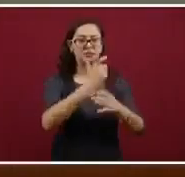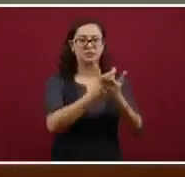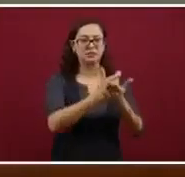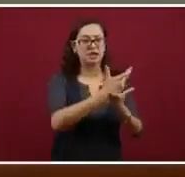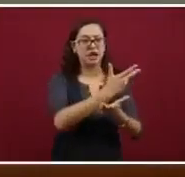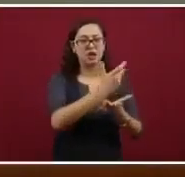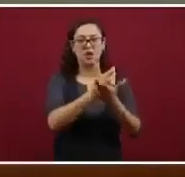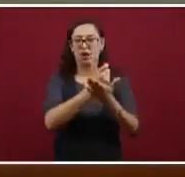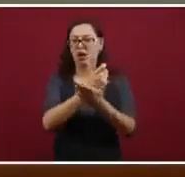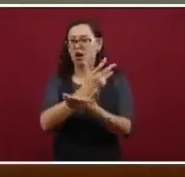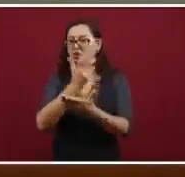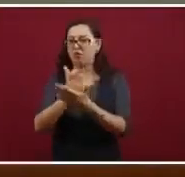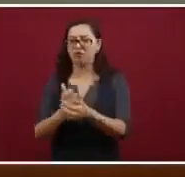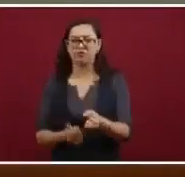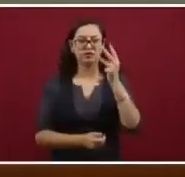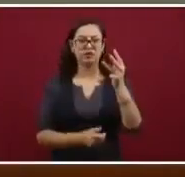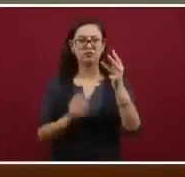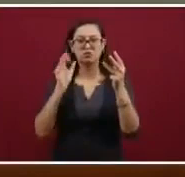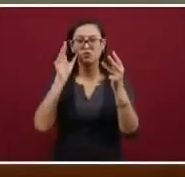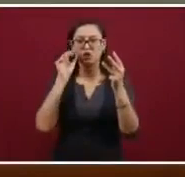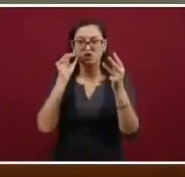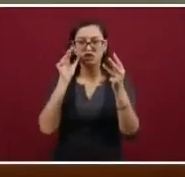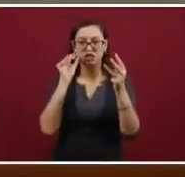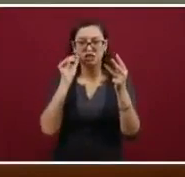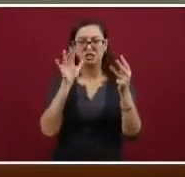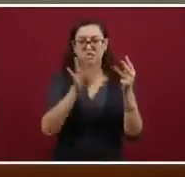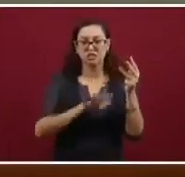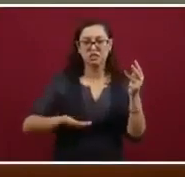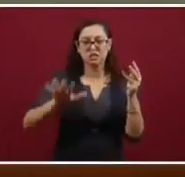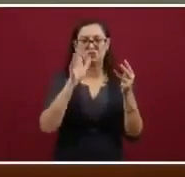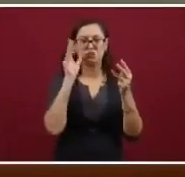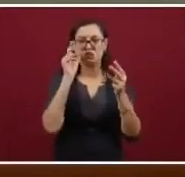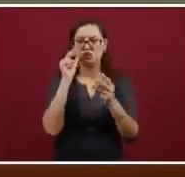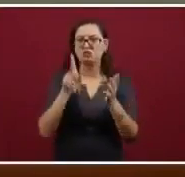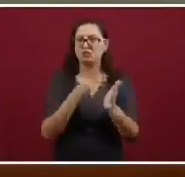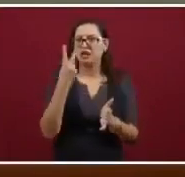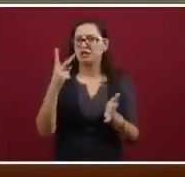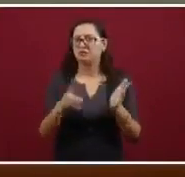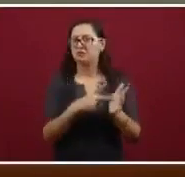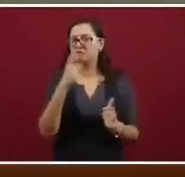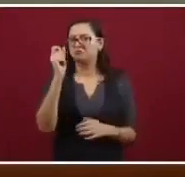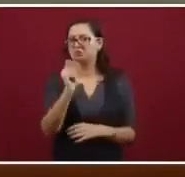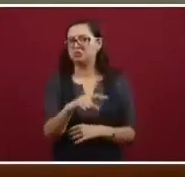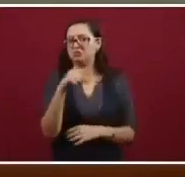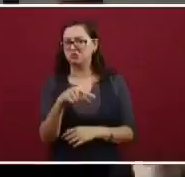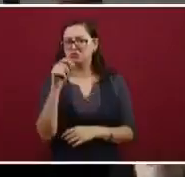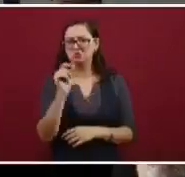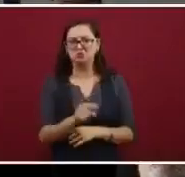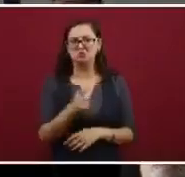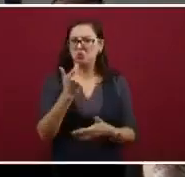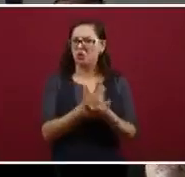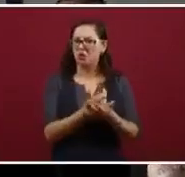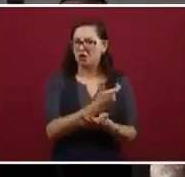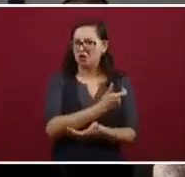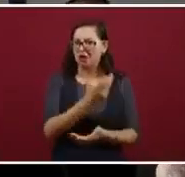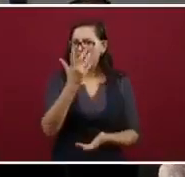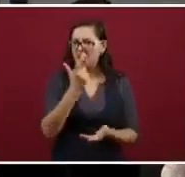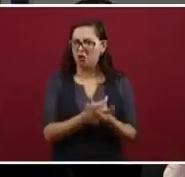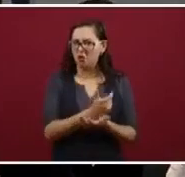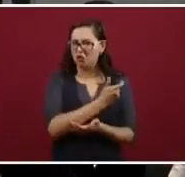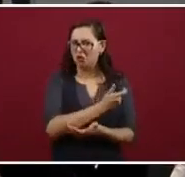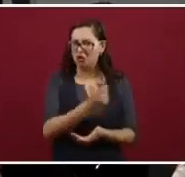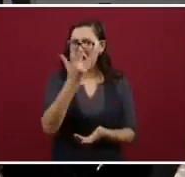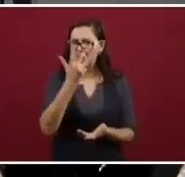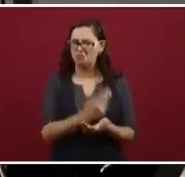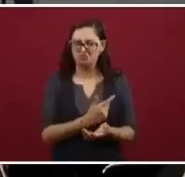4 lugares se encuentran 3 gasolineras de Los Mochis con forma consecutiva. ¿Hay algún proyecto, algún programa futuro que obligue o ayude